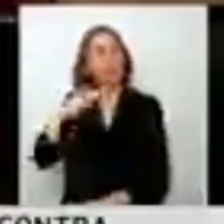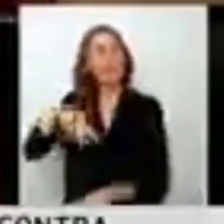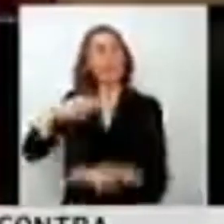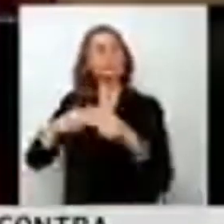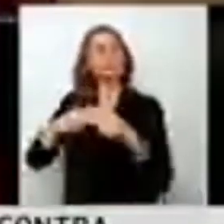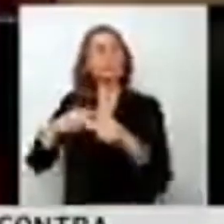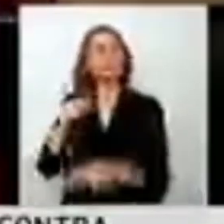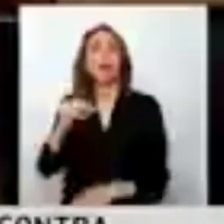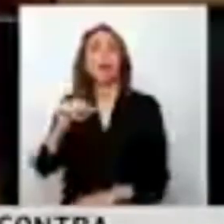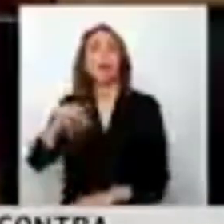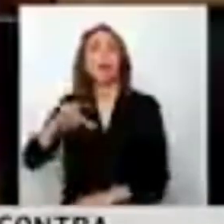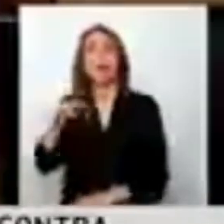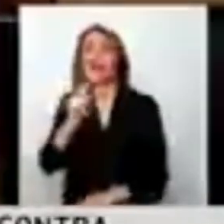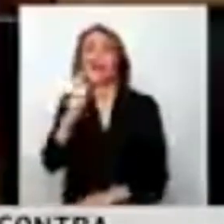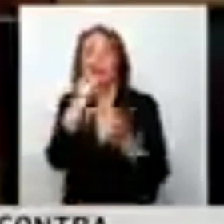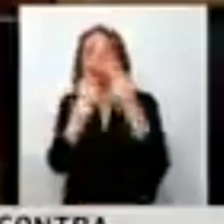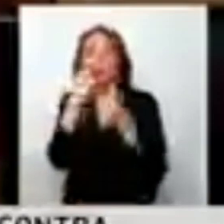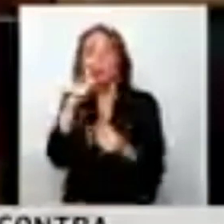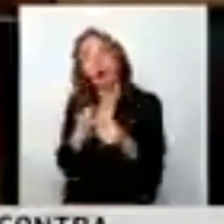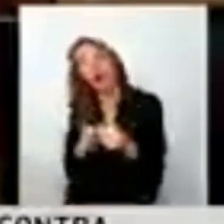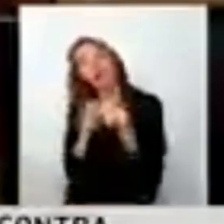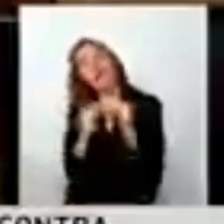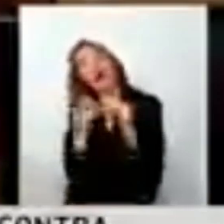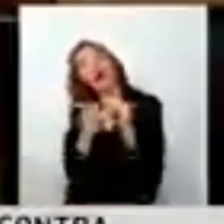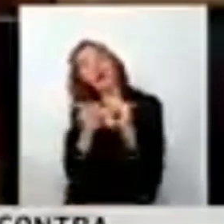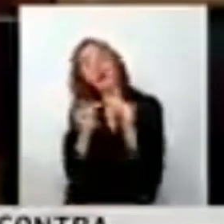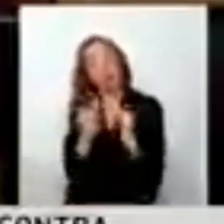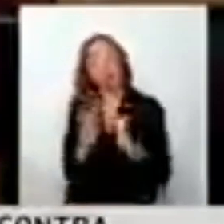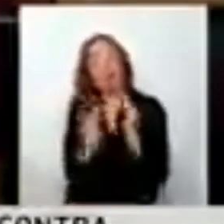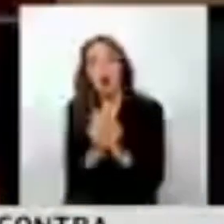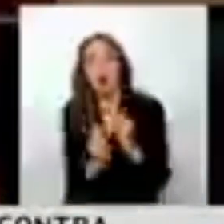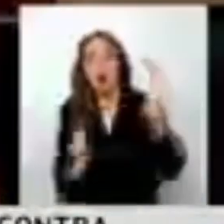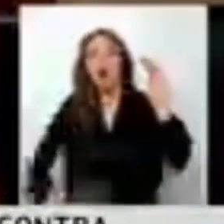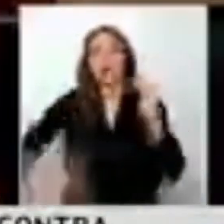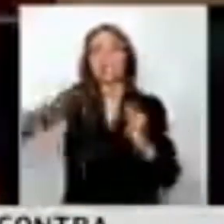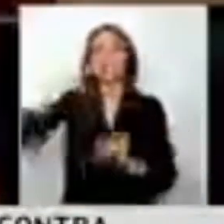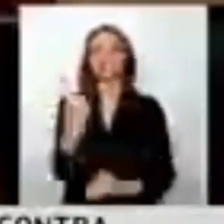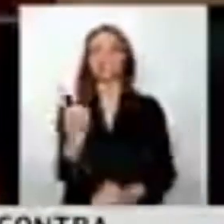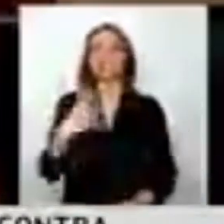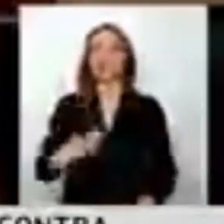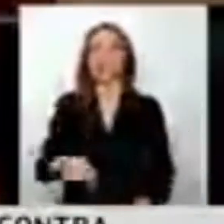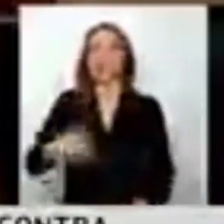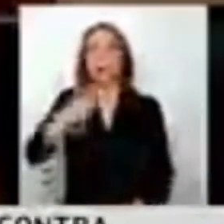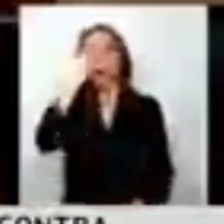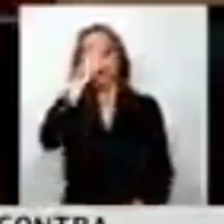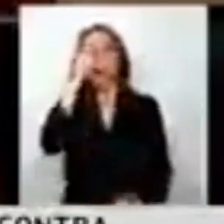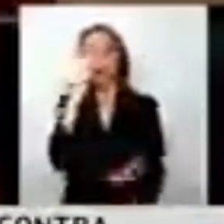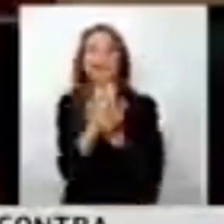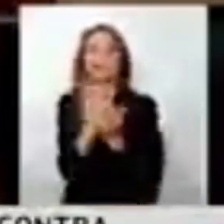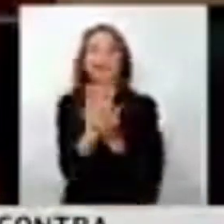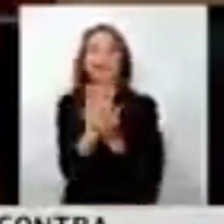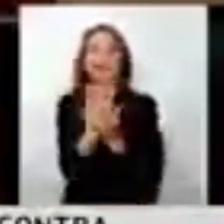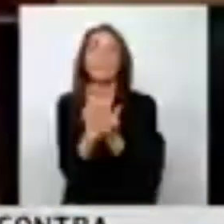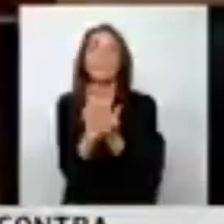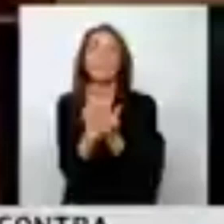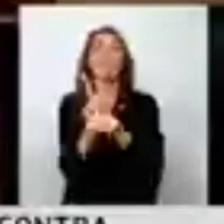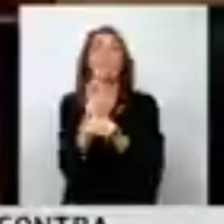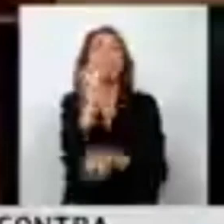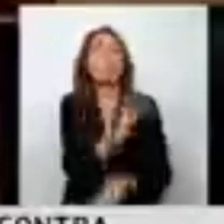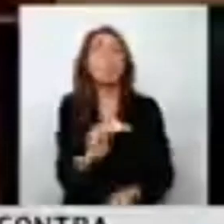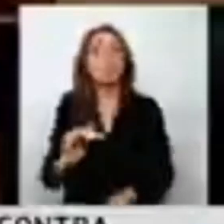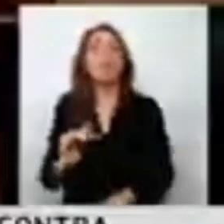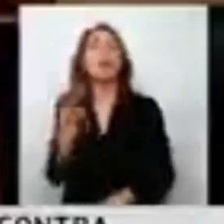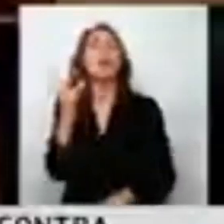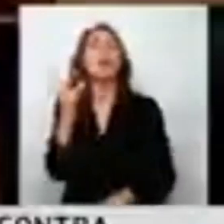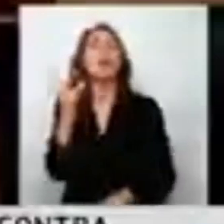en la casa, está criando a sus 2 hijos y va a entrar a estudiar párvulos en marzo. Un ejemplo de mujer chilena que se